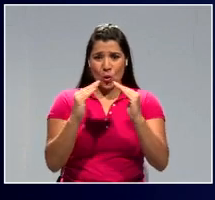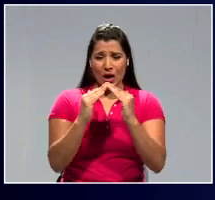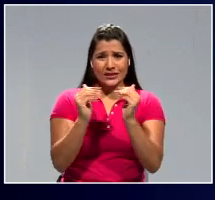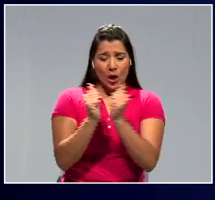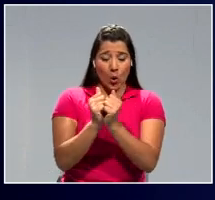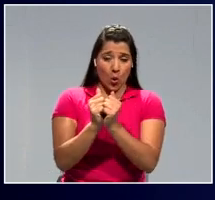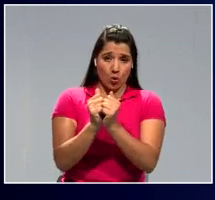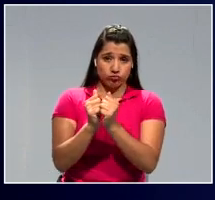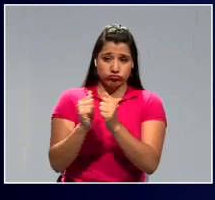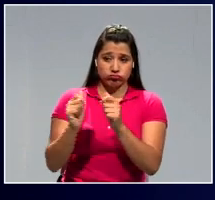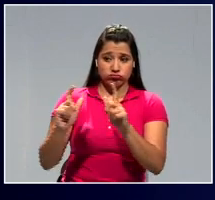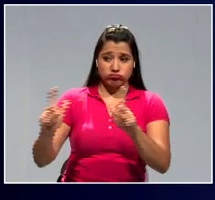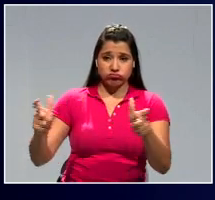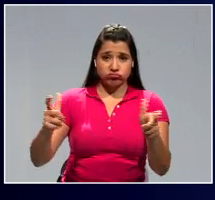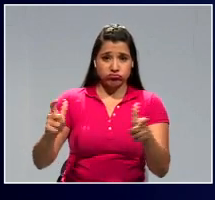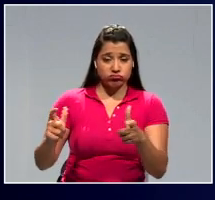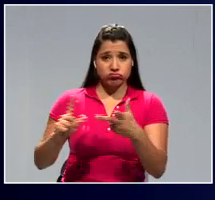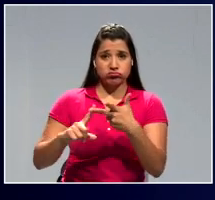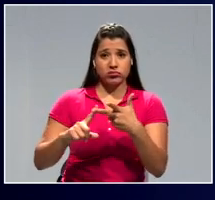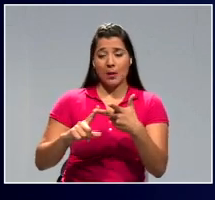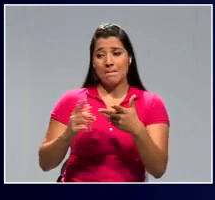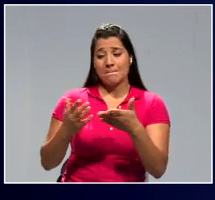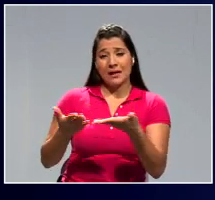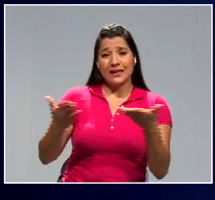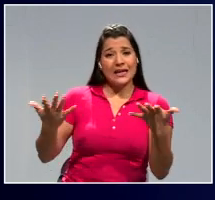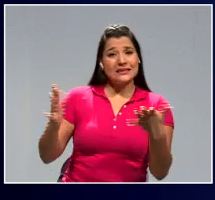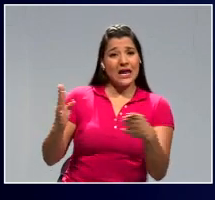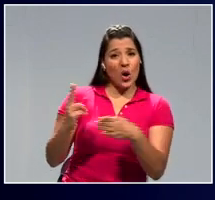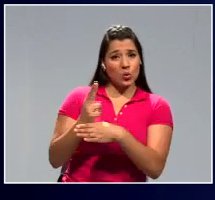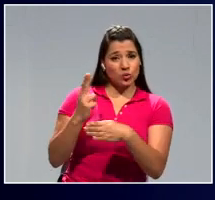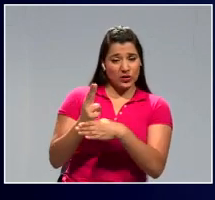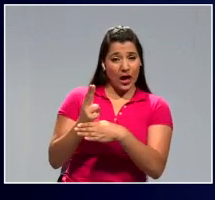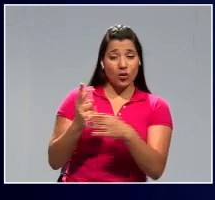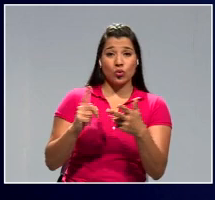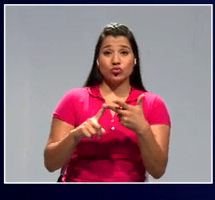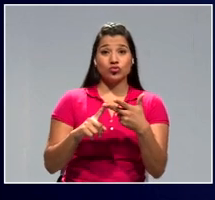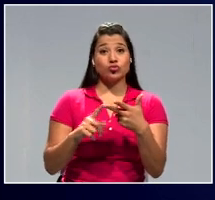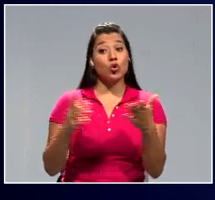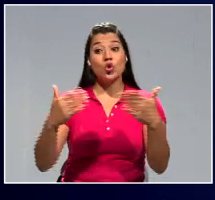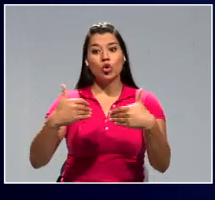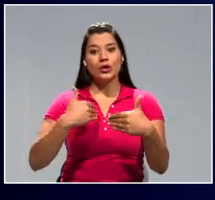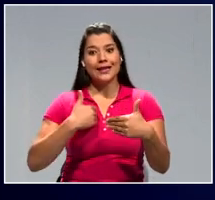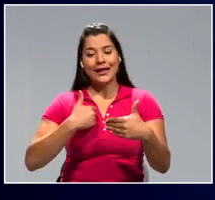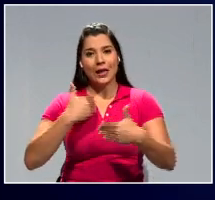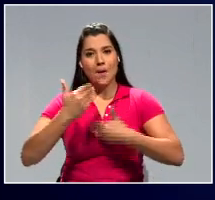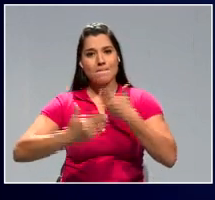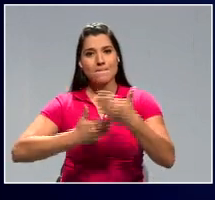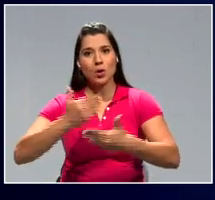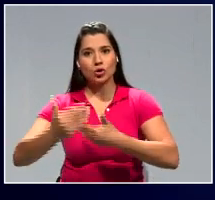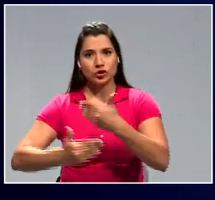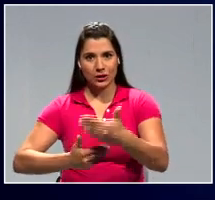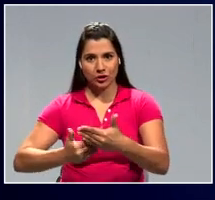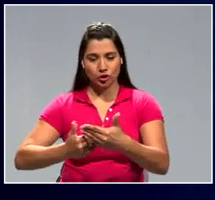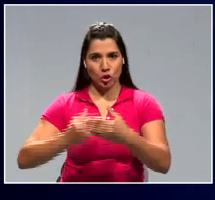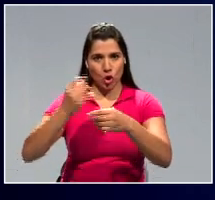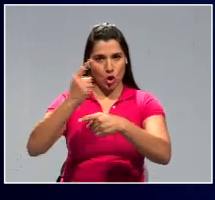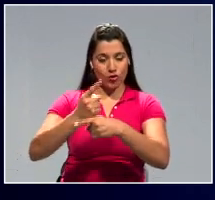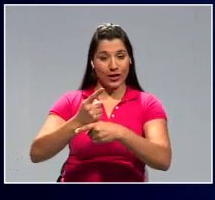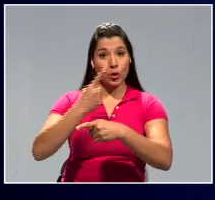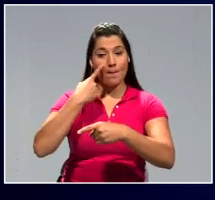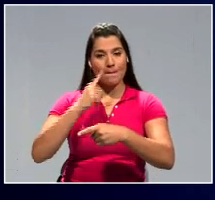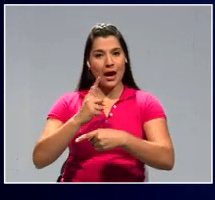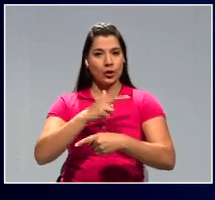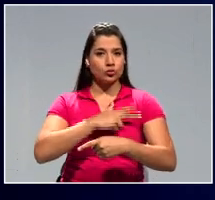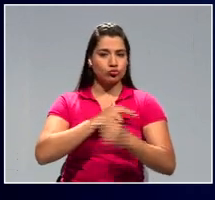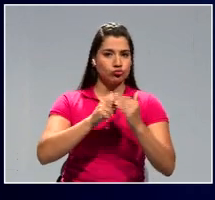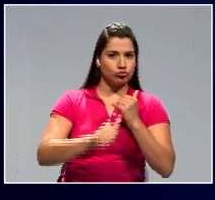desechos, materiales de segunda mano, sin cloacas, literalmente colgados de los postes para obtener luz